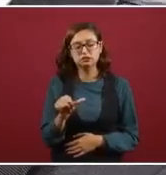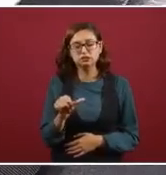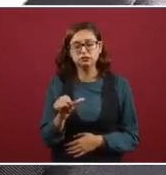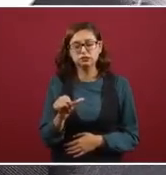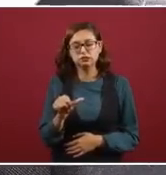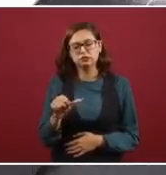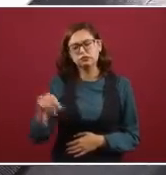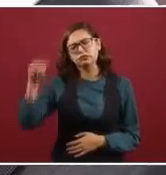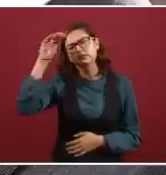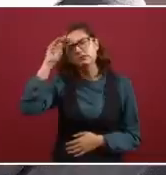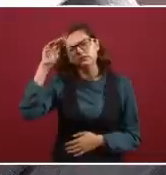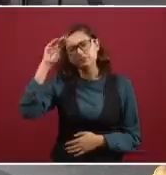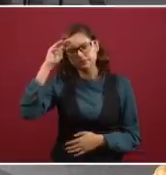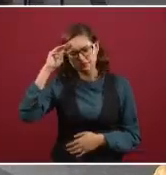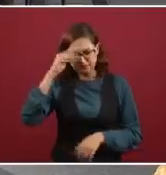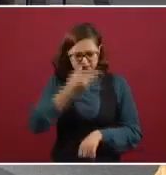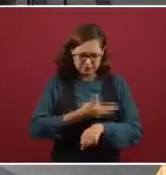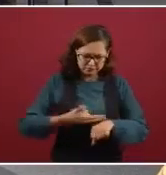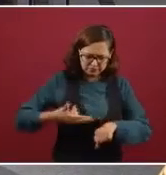sean